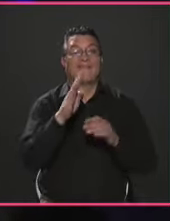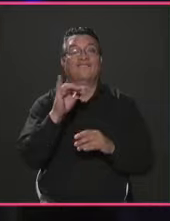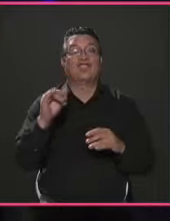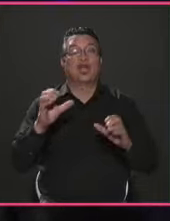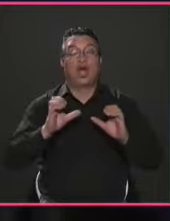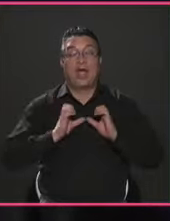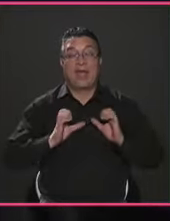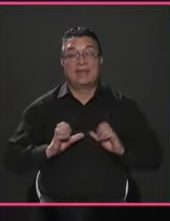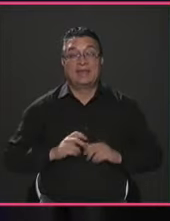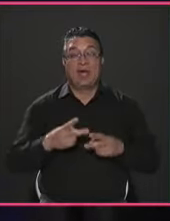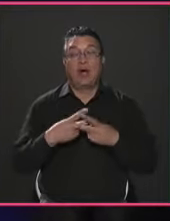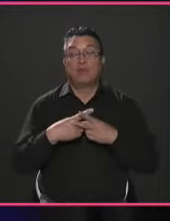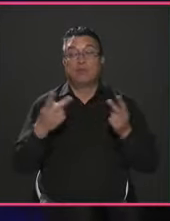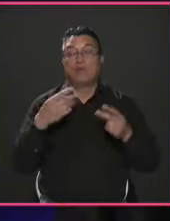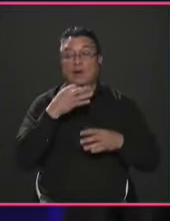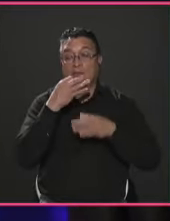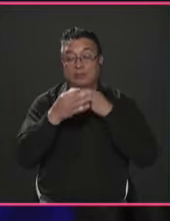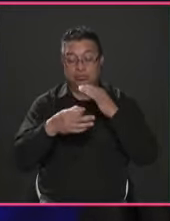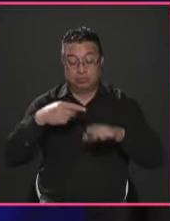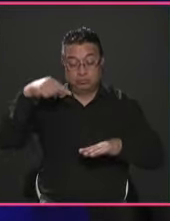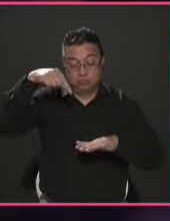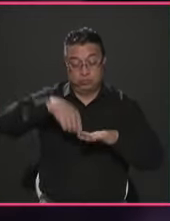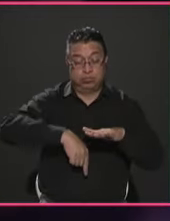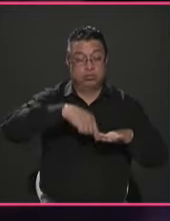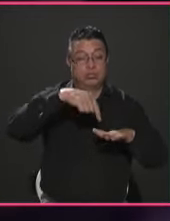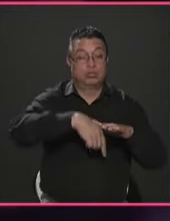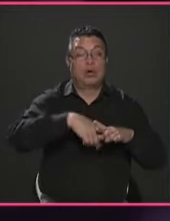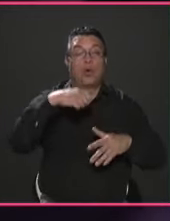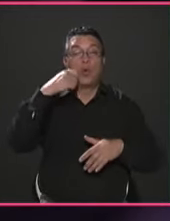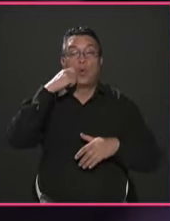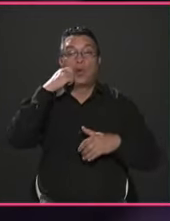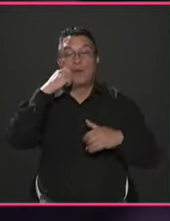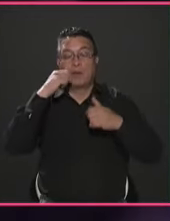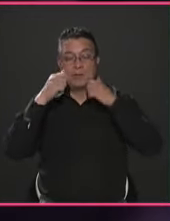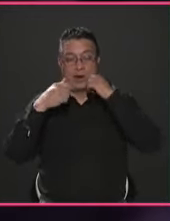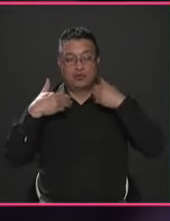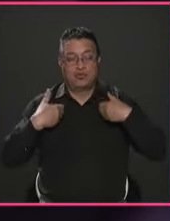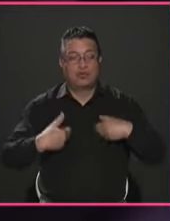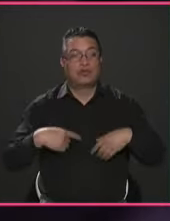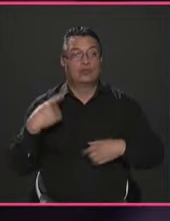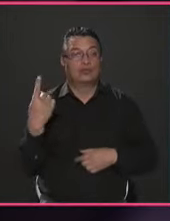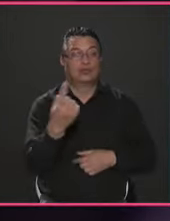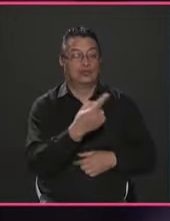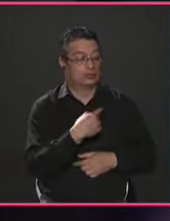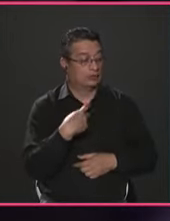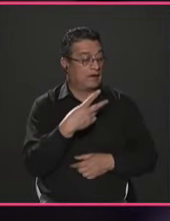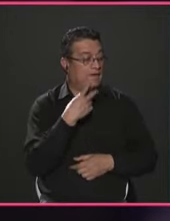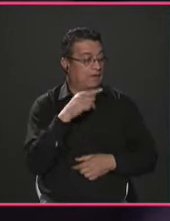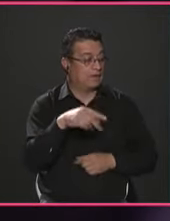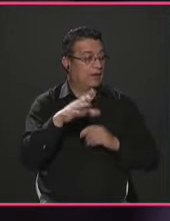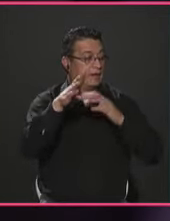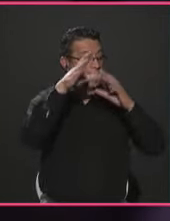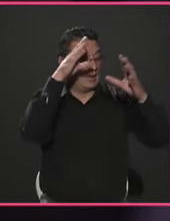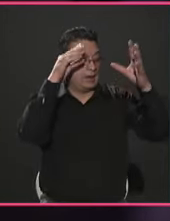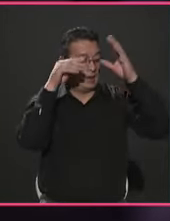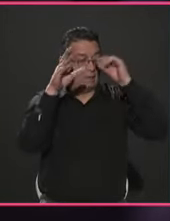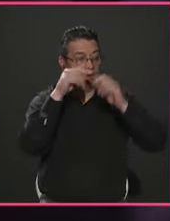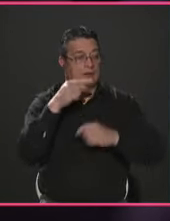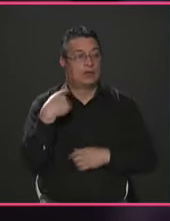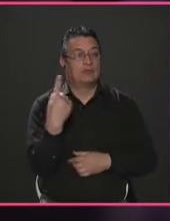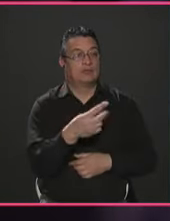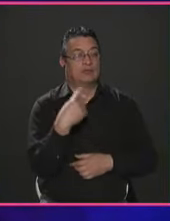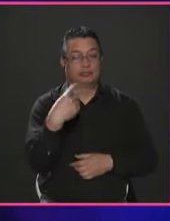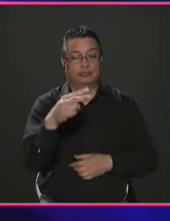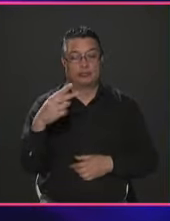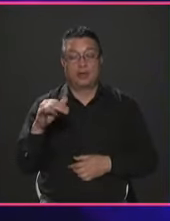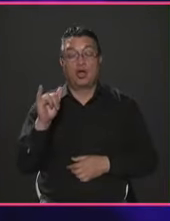pública habla de profundidad sobre la cuerpo humano el hecho que nosotros estamos viviendo esta misma experiencia propia y